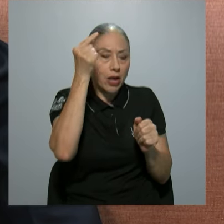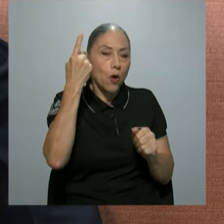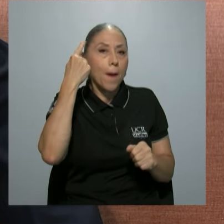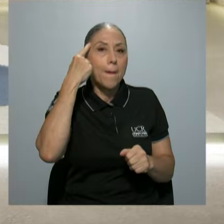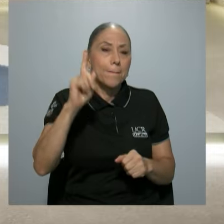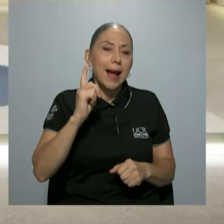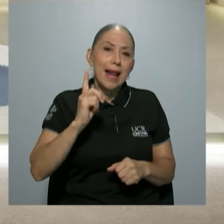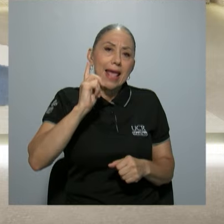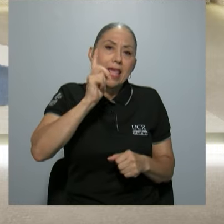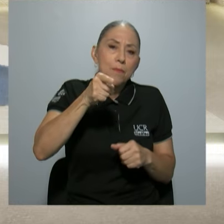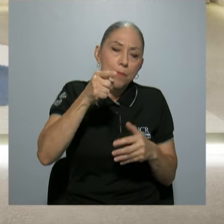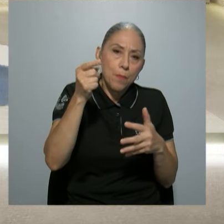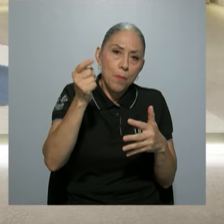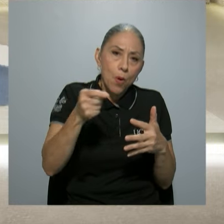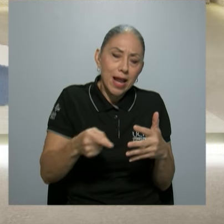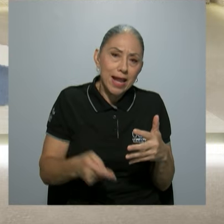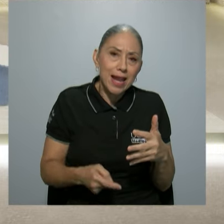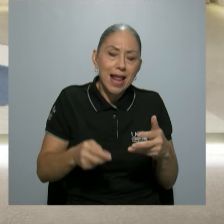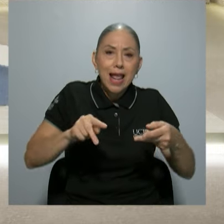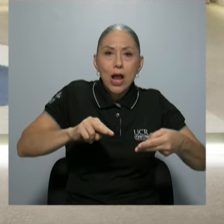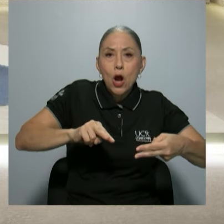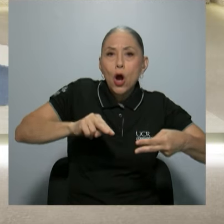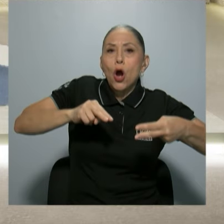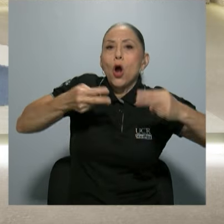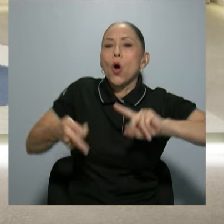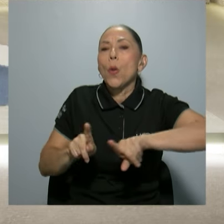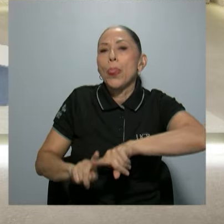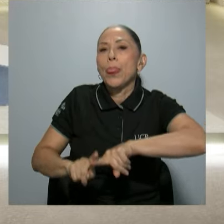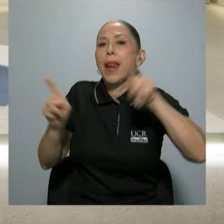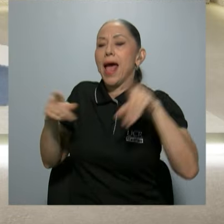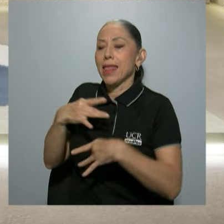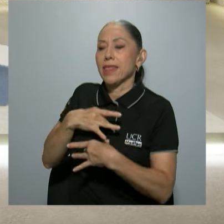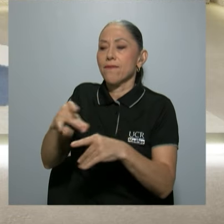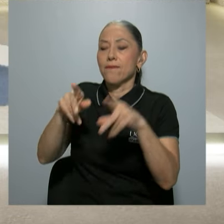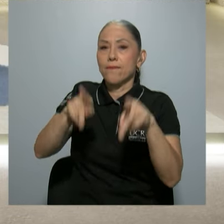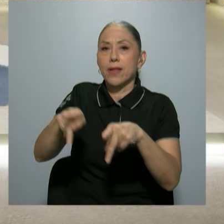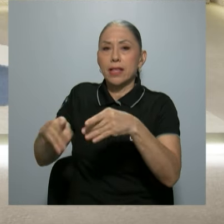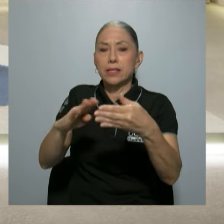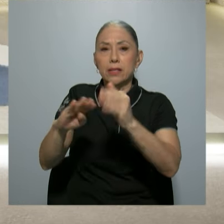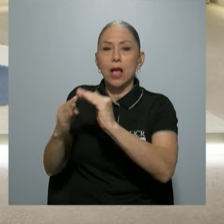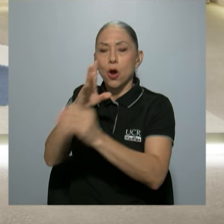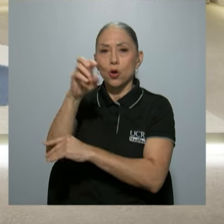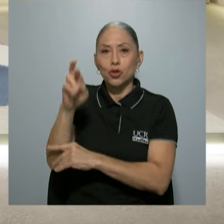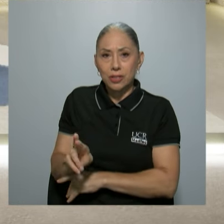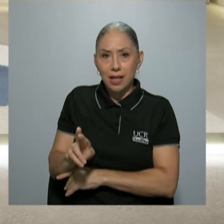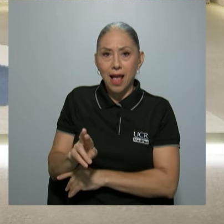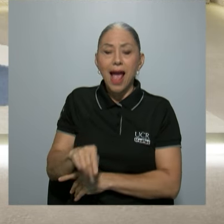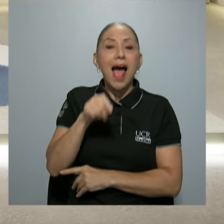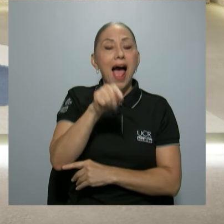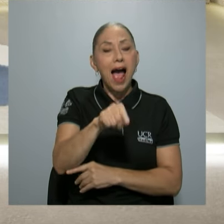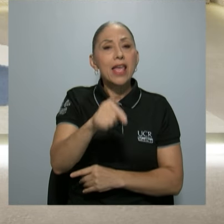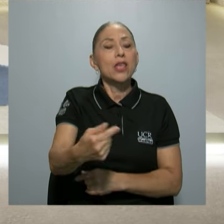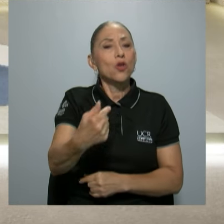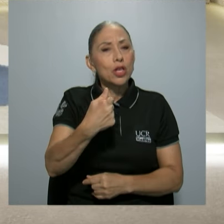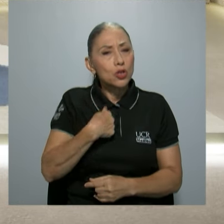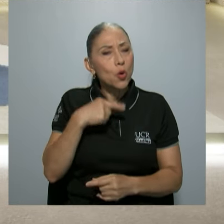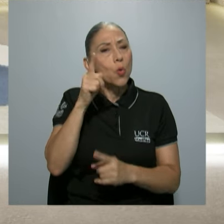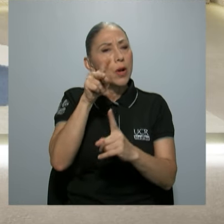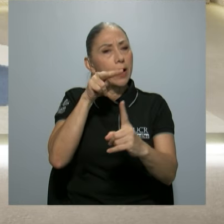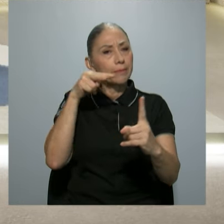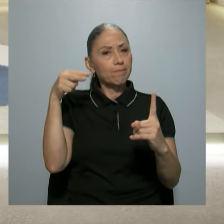de medidas contrarias a los intereses del pueblo costarricense, y ahí fue donde tuve una posición muy crítica,